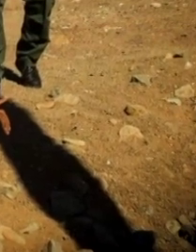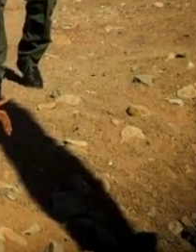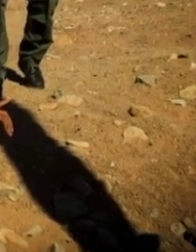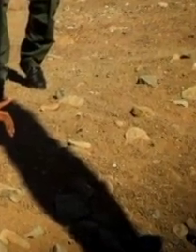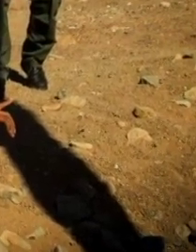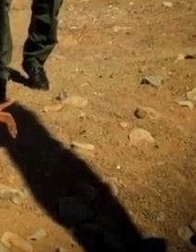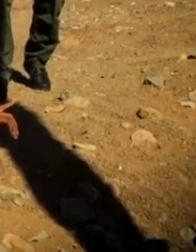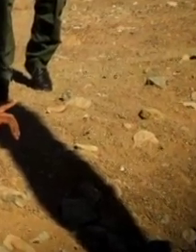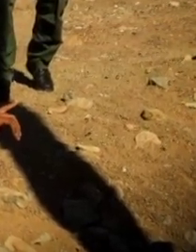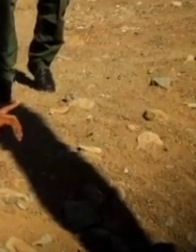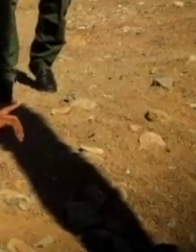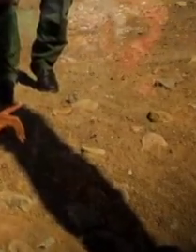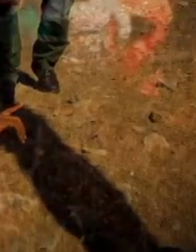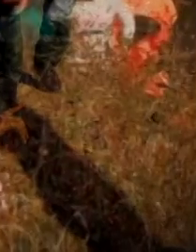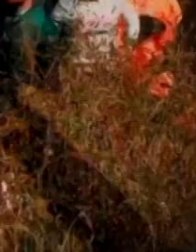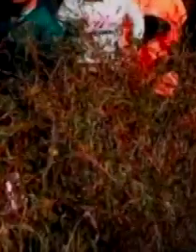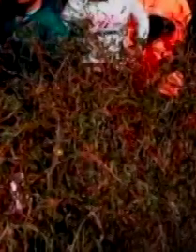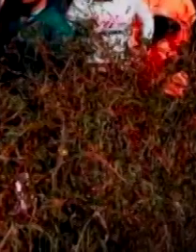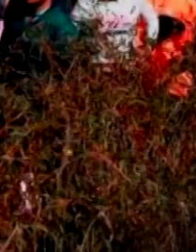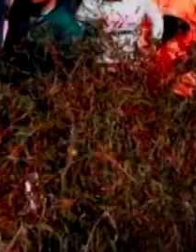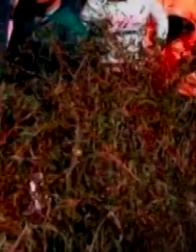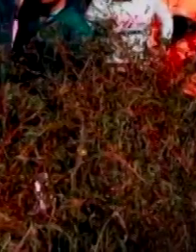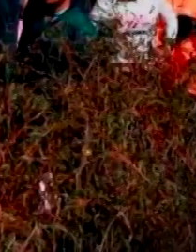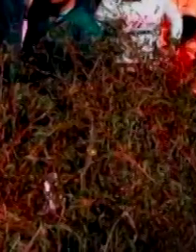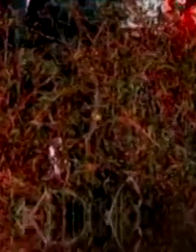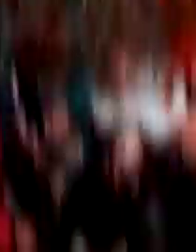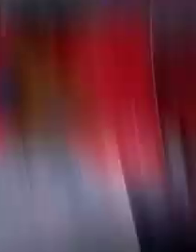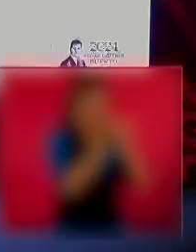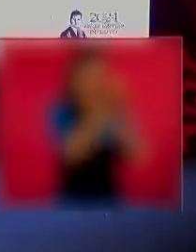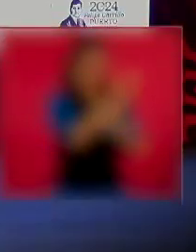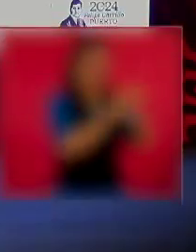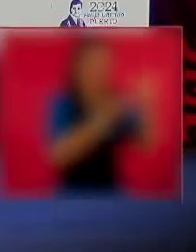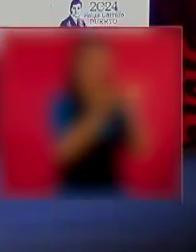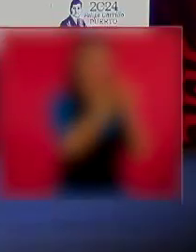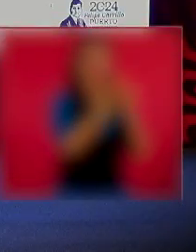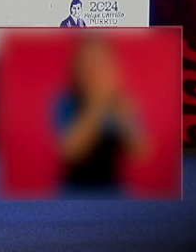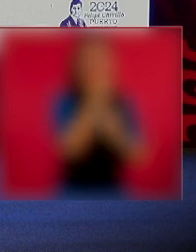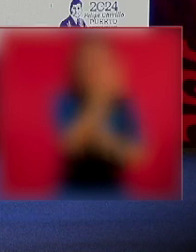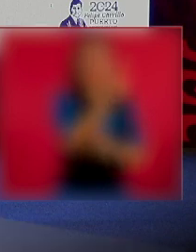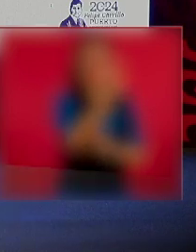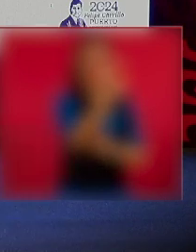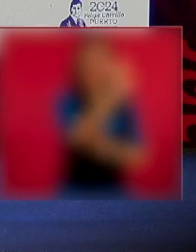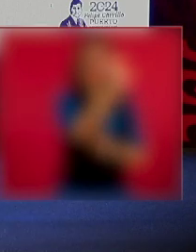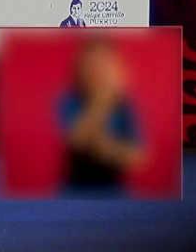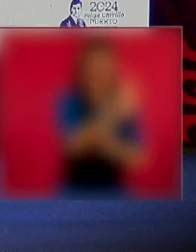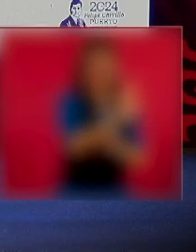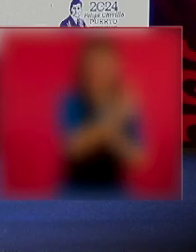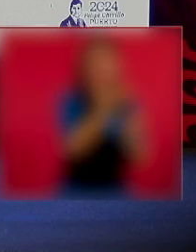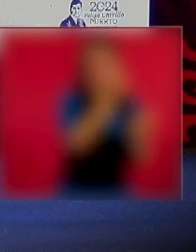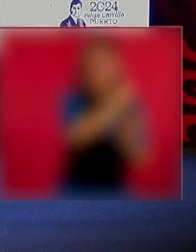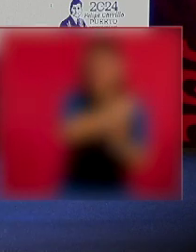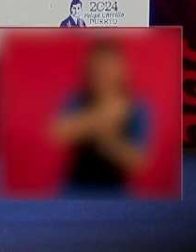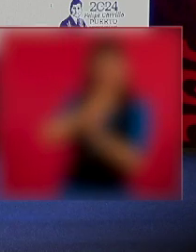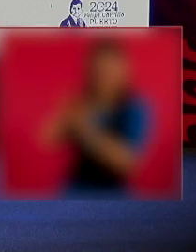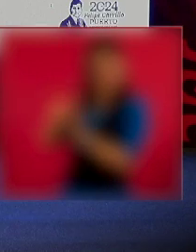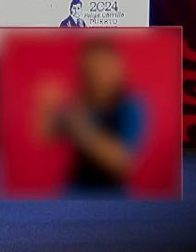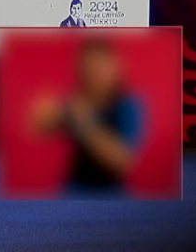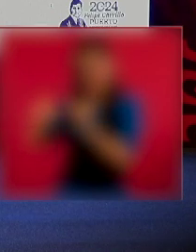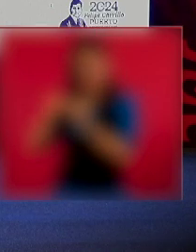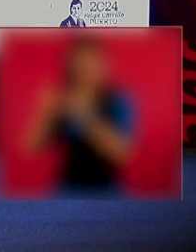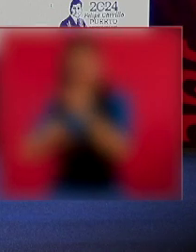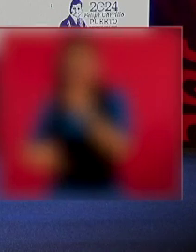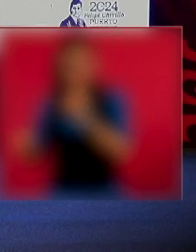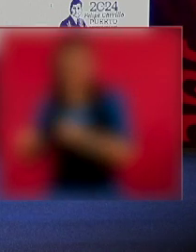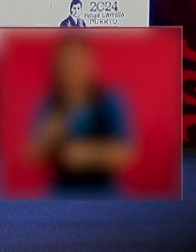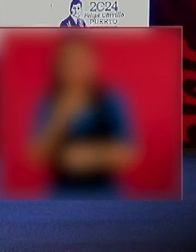63.3 mil millones de dólares en remesas. El resto de su ingreso, 265